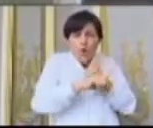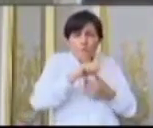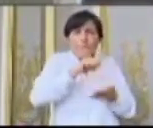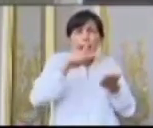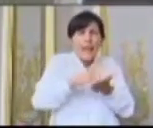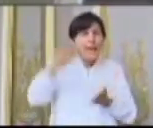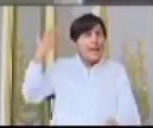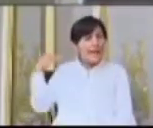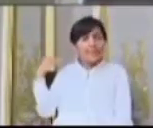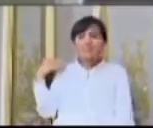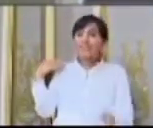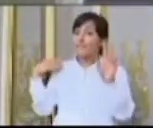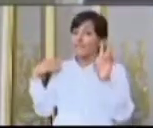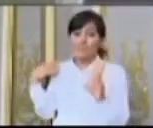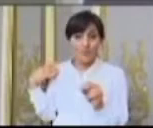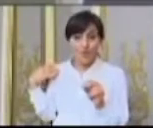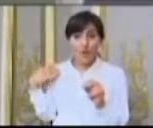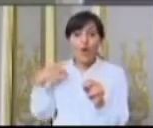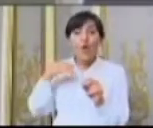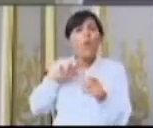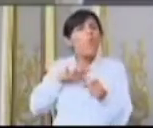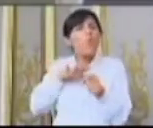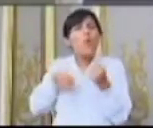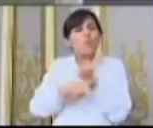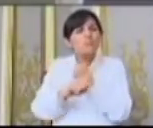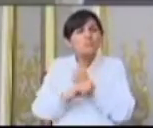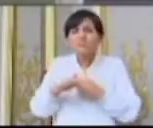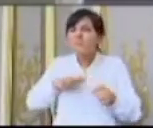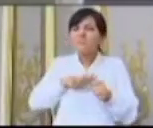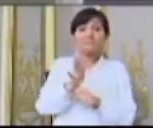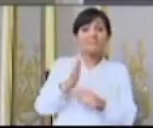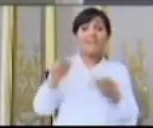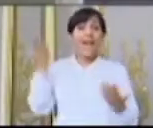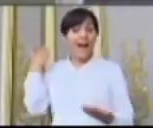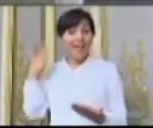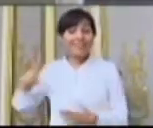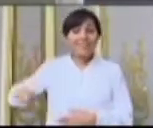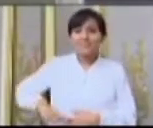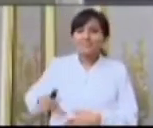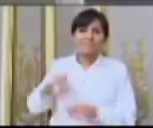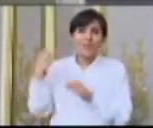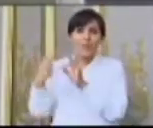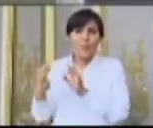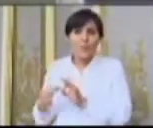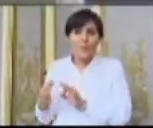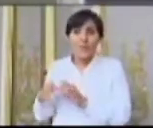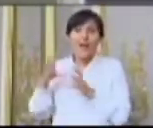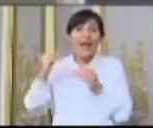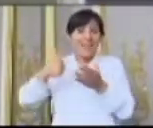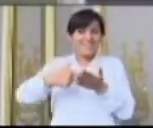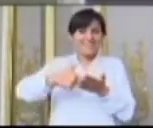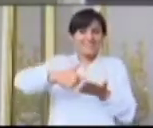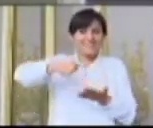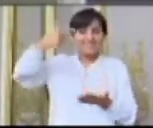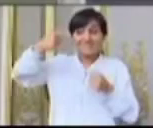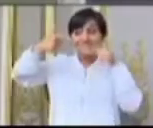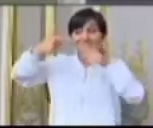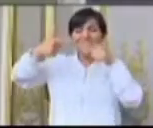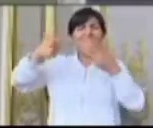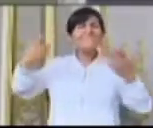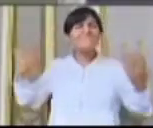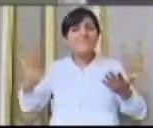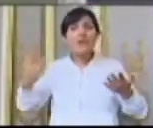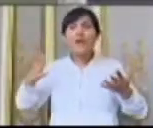que los gobiernos no la ejecutaron, no la cumplieron, pero algo mucho más grave. No hubo voluntad